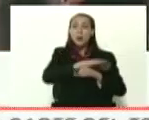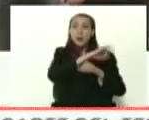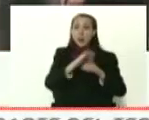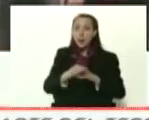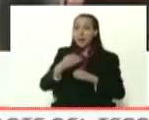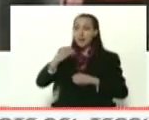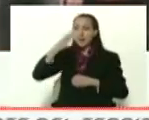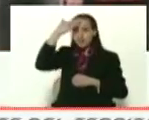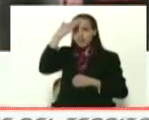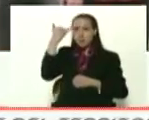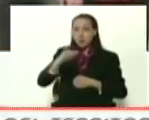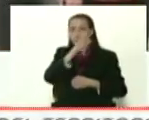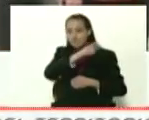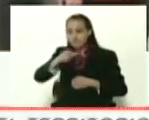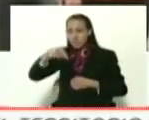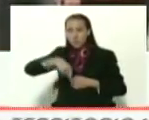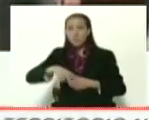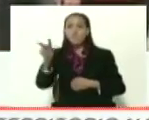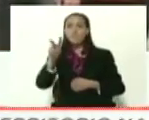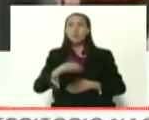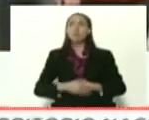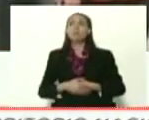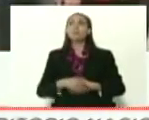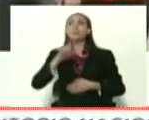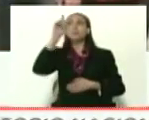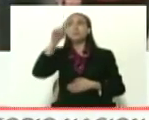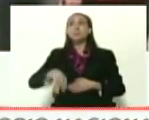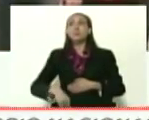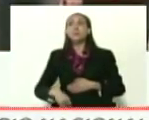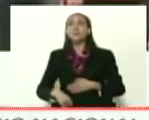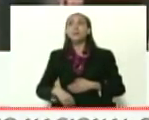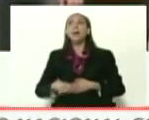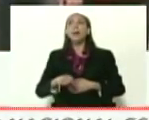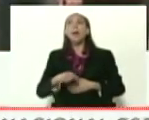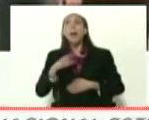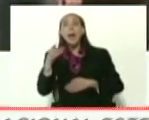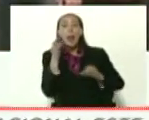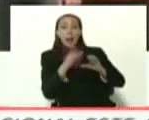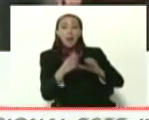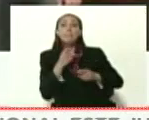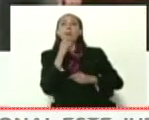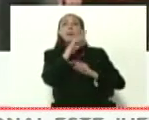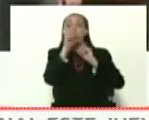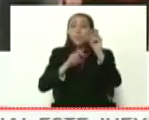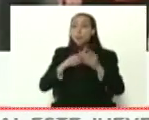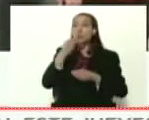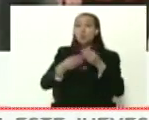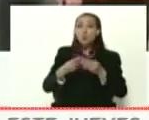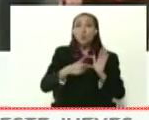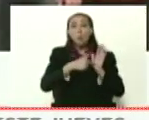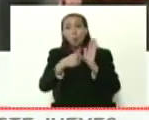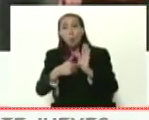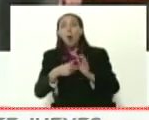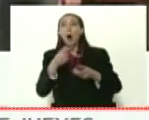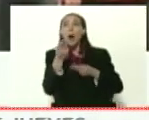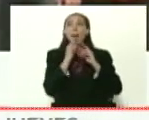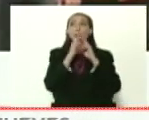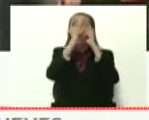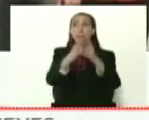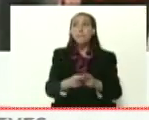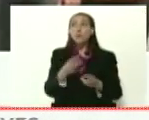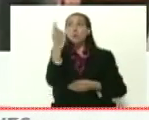se han confirmado en el país, como a partir de la encuesta patria, donde estamos, como lo hemos venido informando, construyendo un